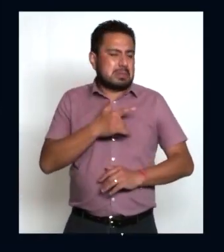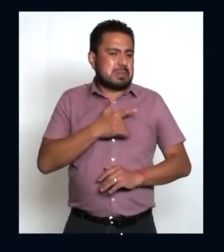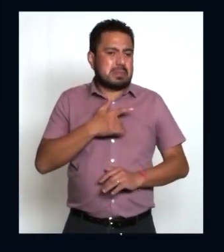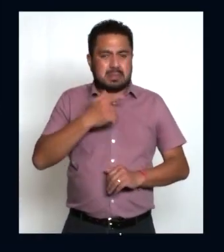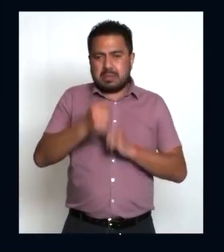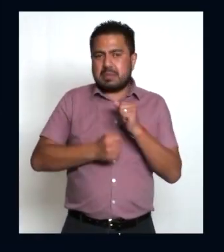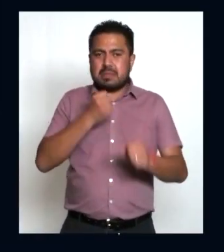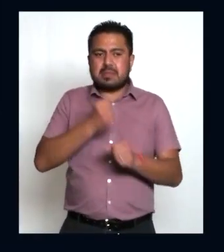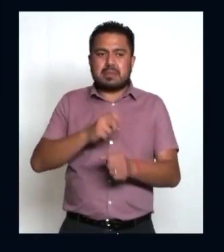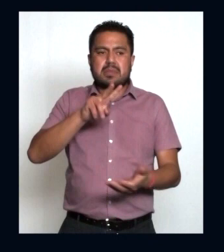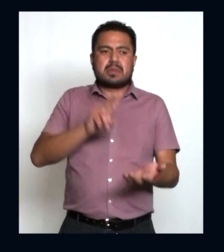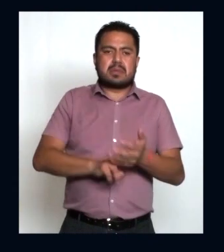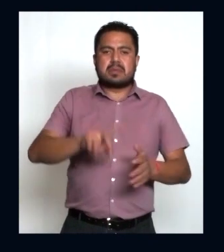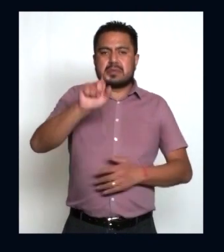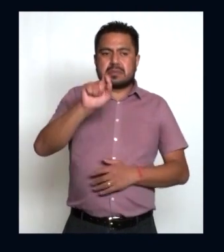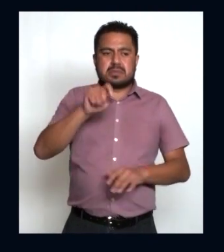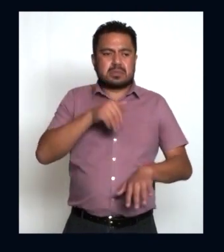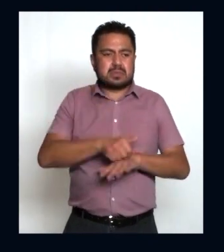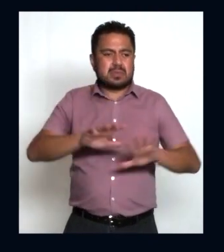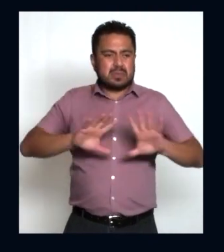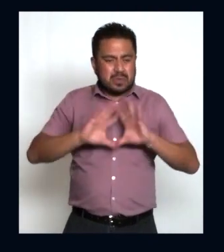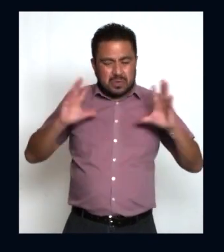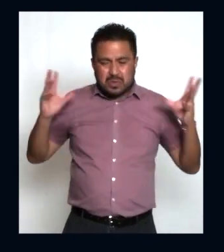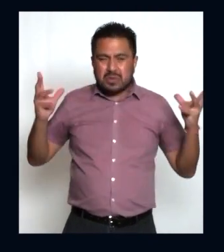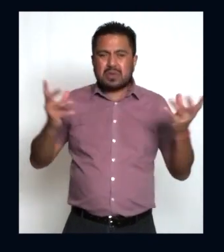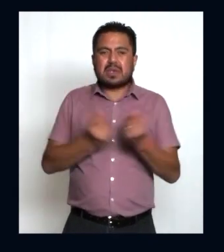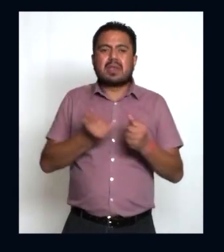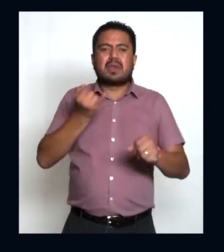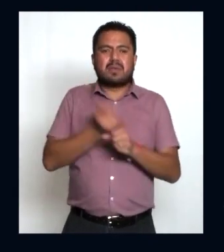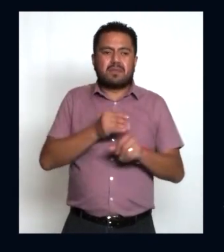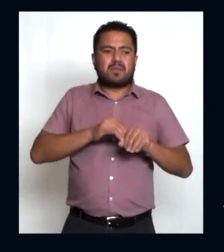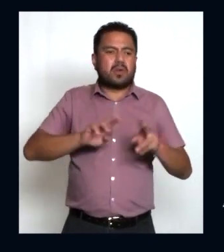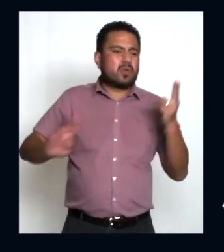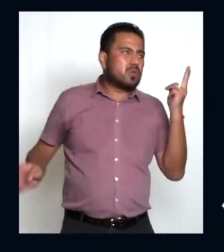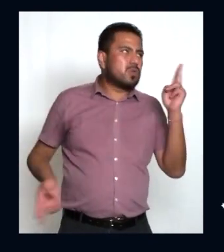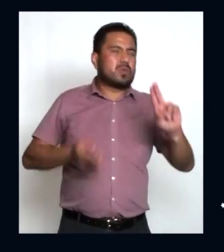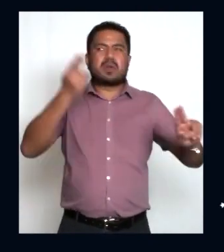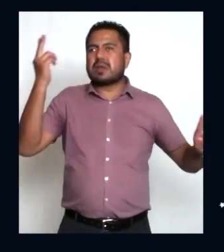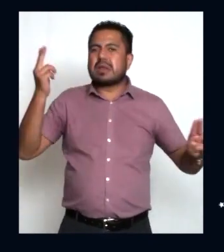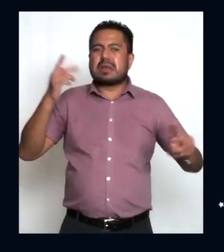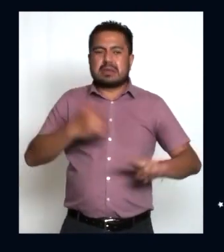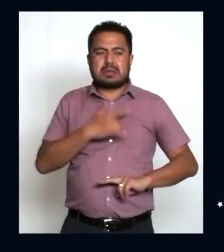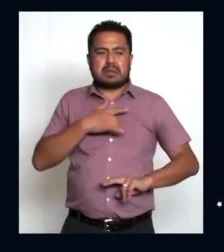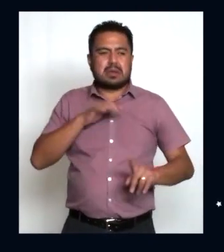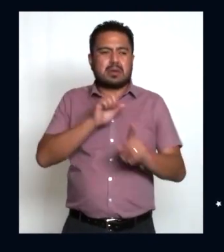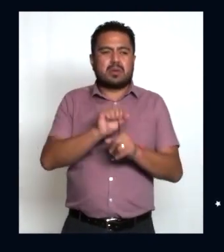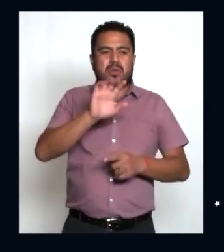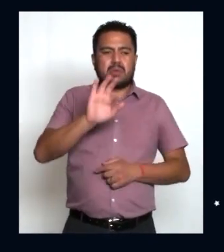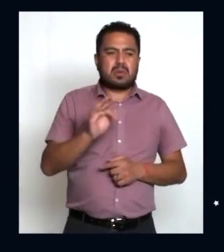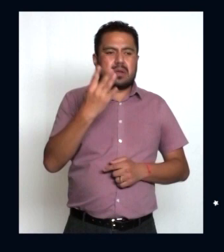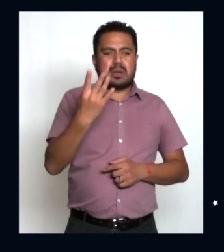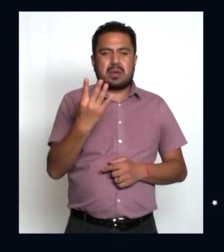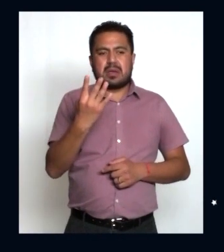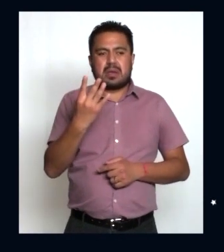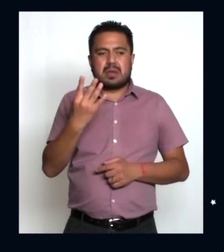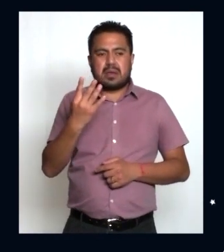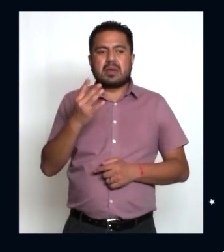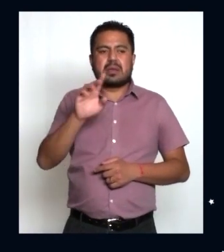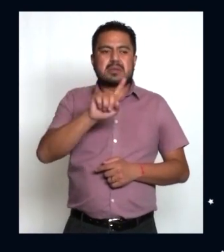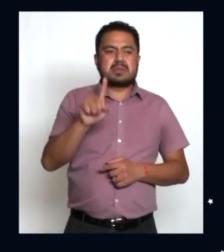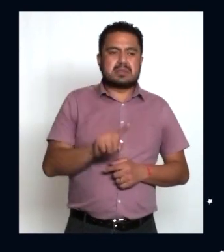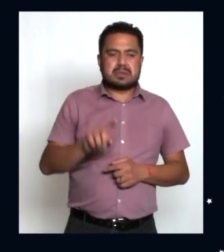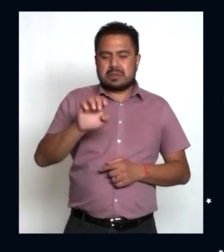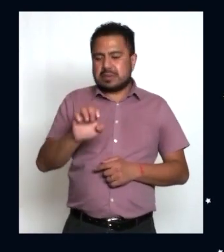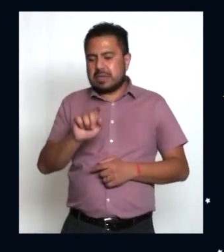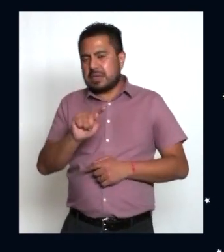Se ha estimado que para el año 2020 la cantidad de unidades de información en el universo digital es de 44